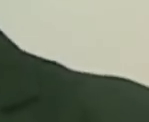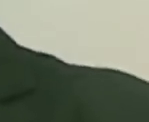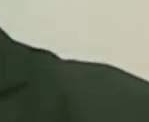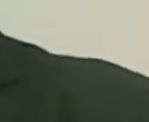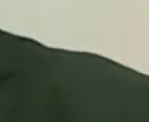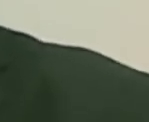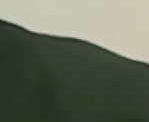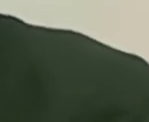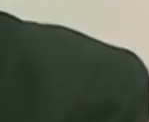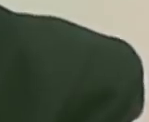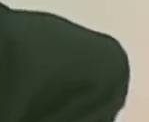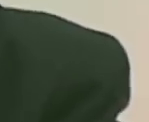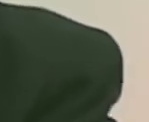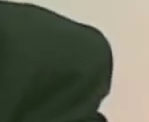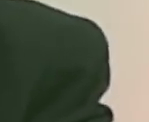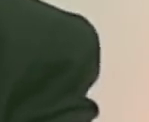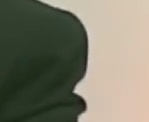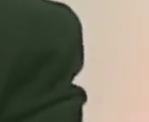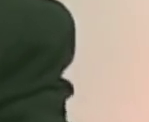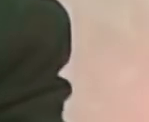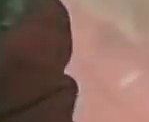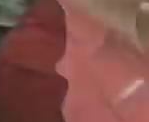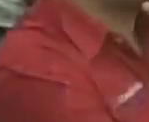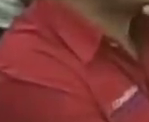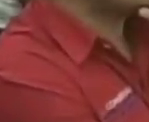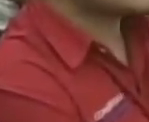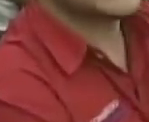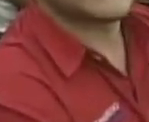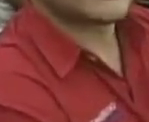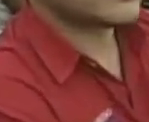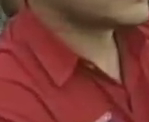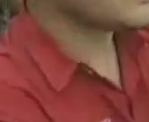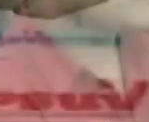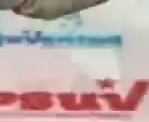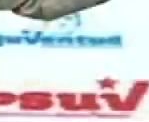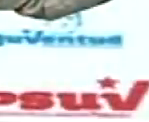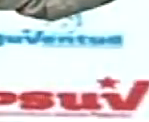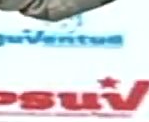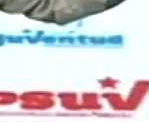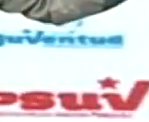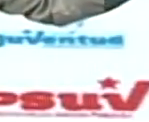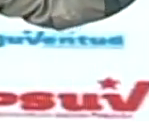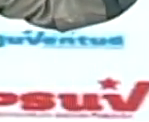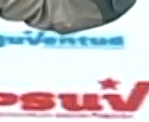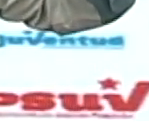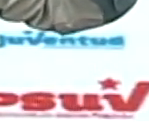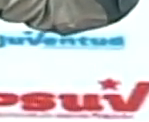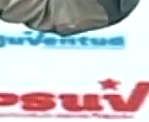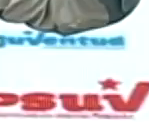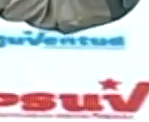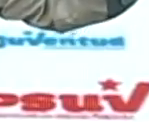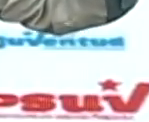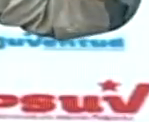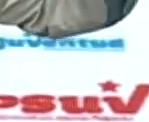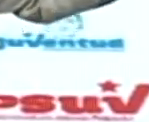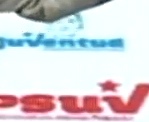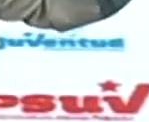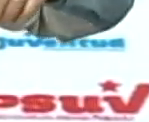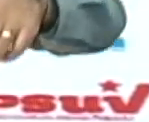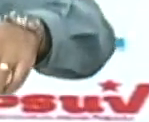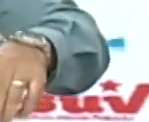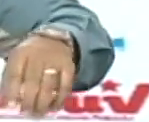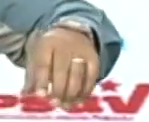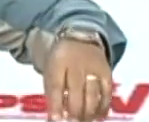Con su música siempre. Yo siempre recuerdo cuando conocí al Pinky en la esquina de Pajarito,